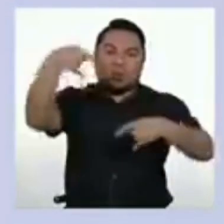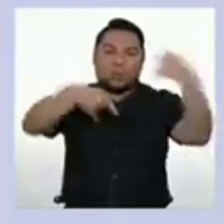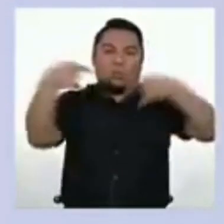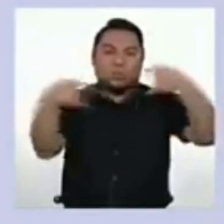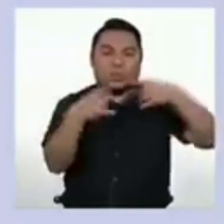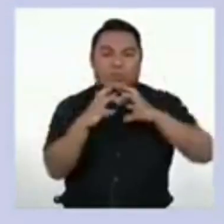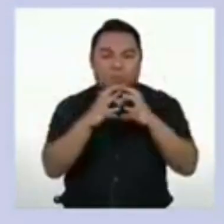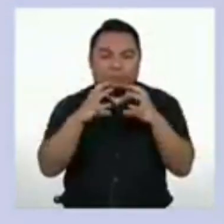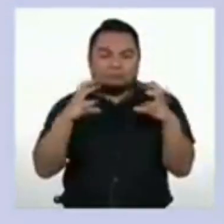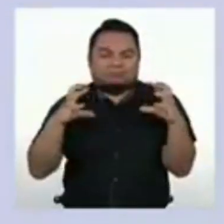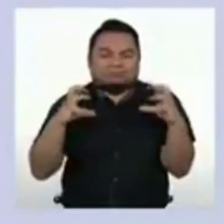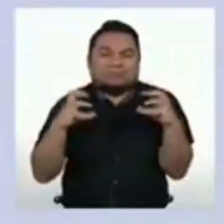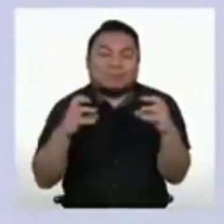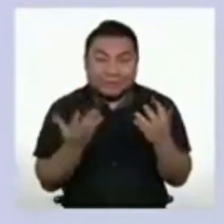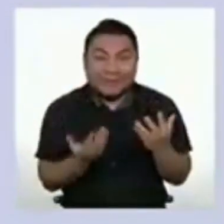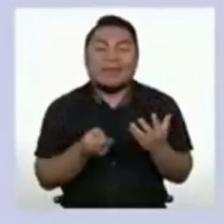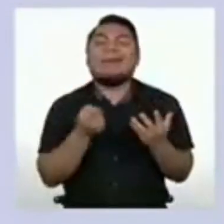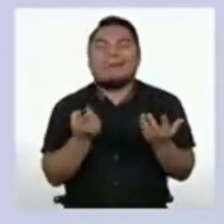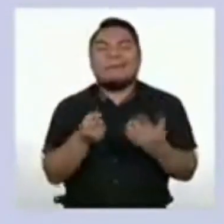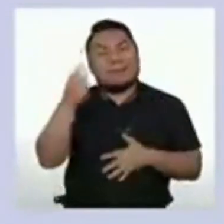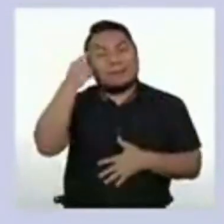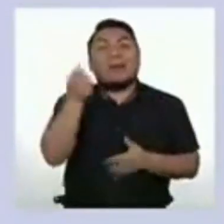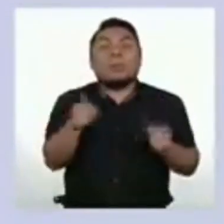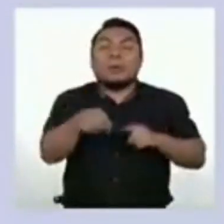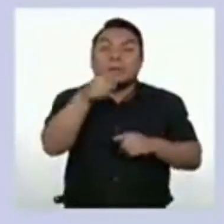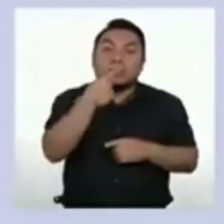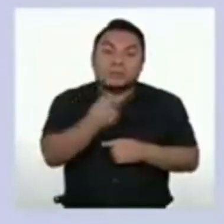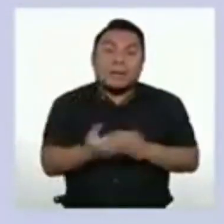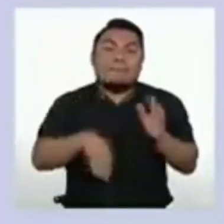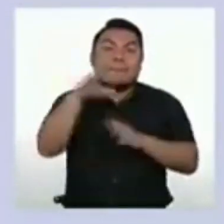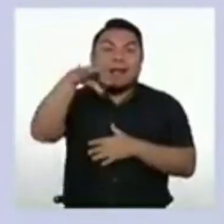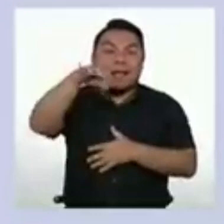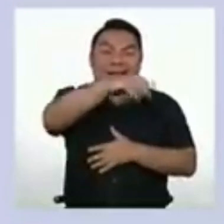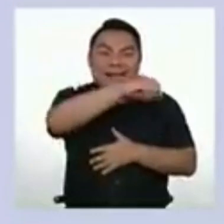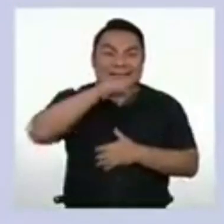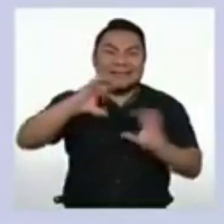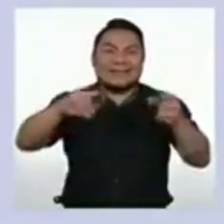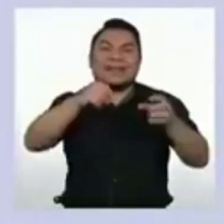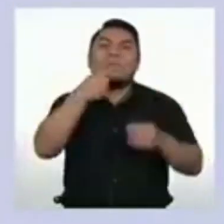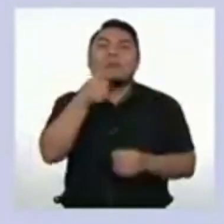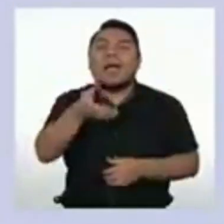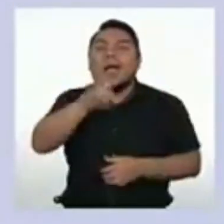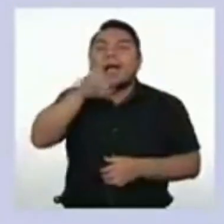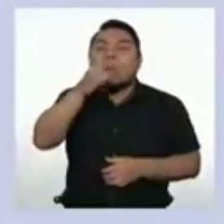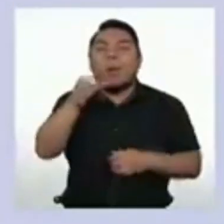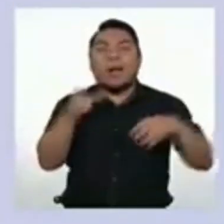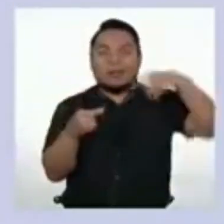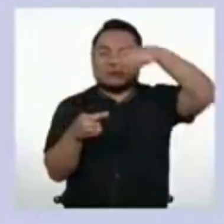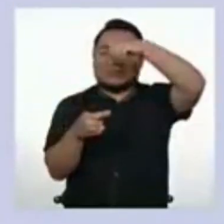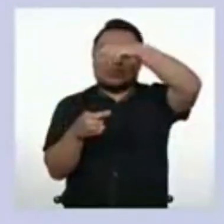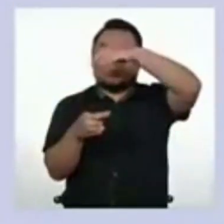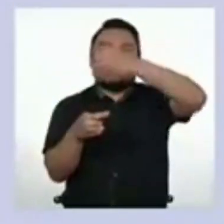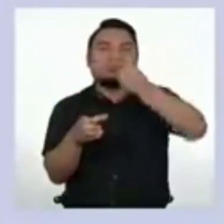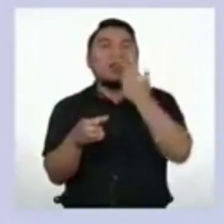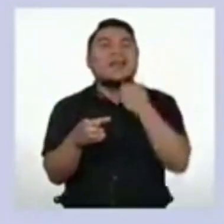dentro. Es lo mismo que pasa cuando te das cuenta que echaste más sal de lo debido a un vaso con agua y